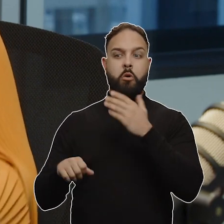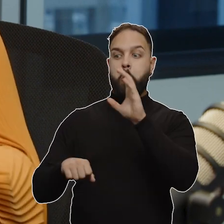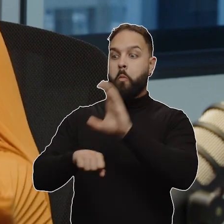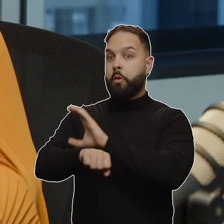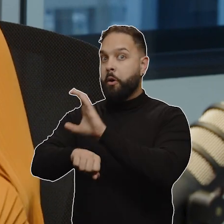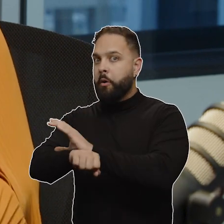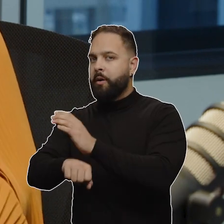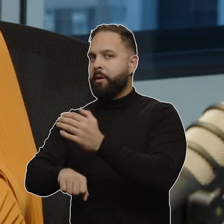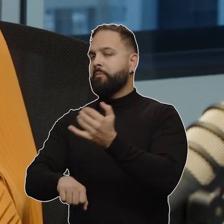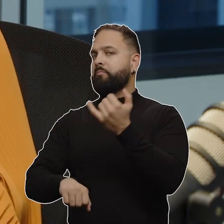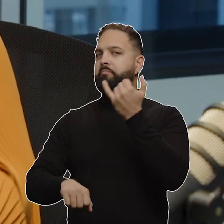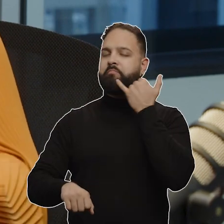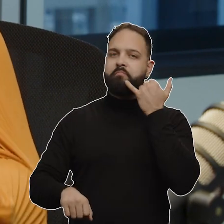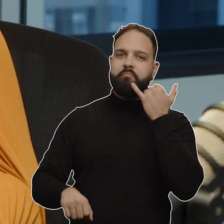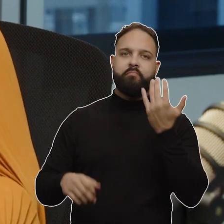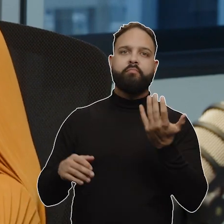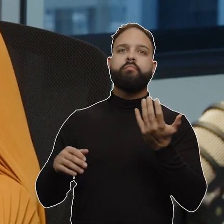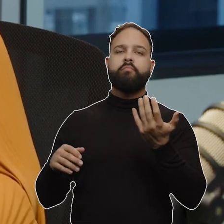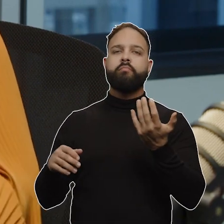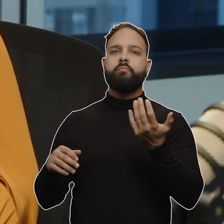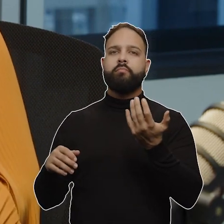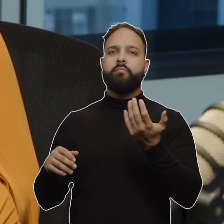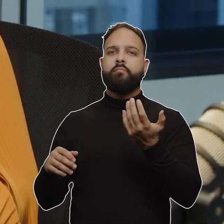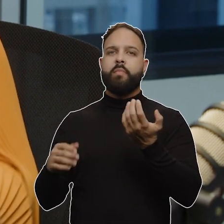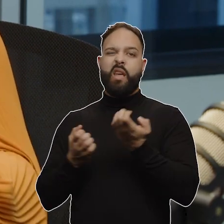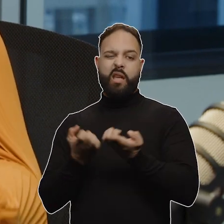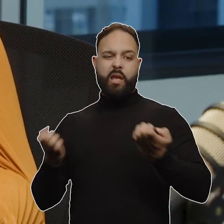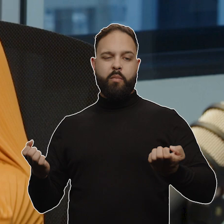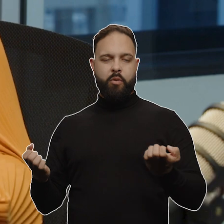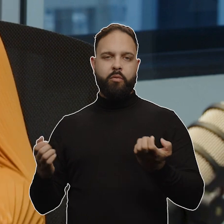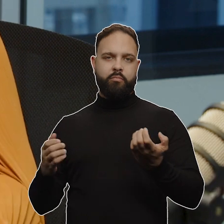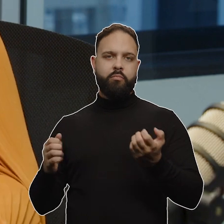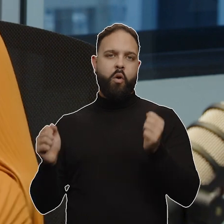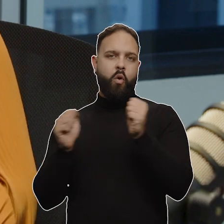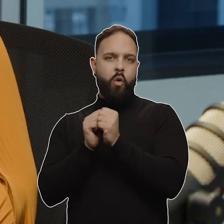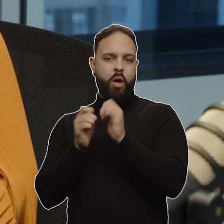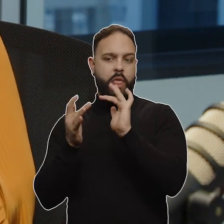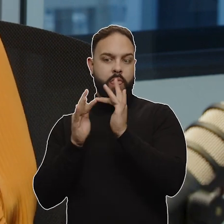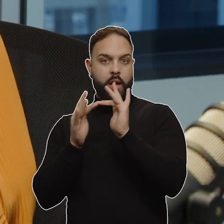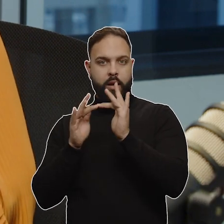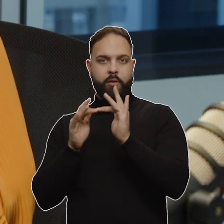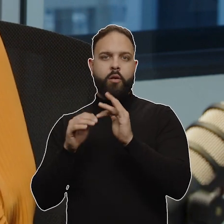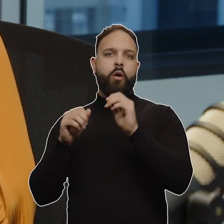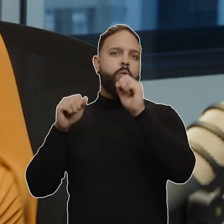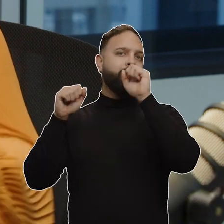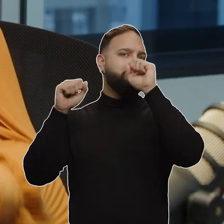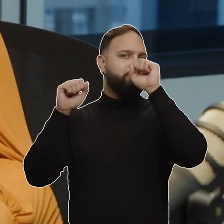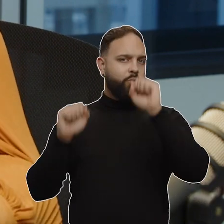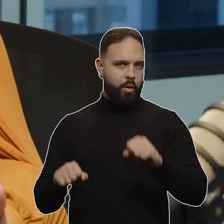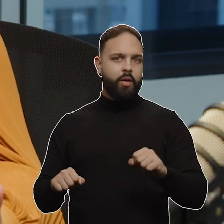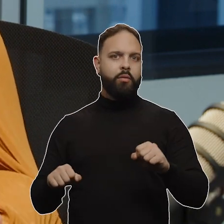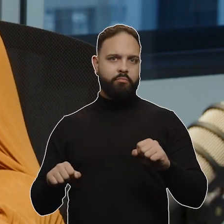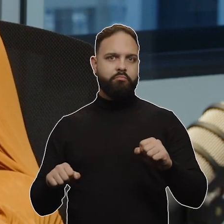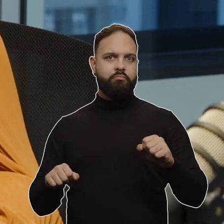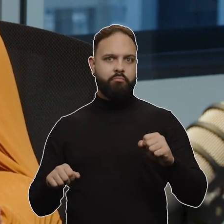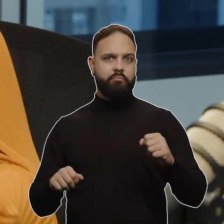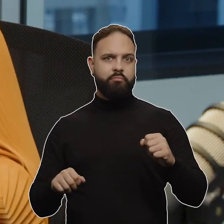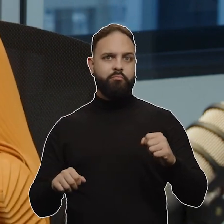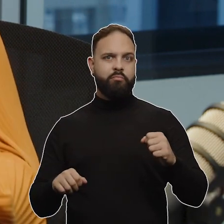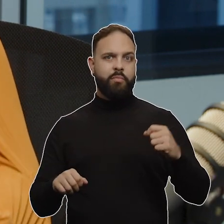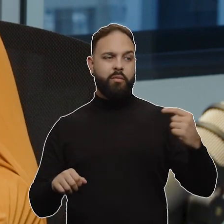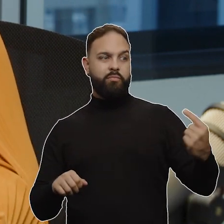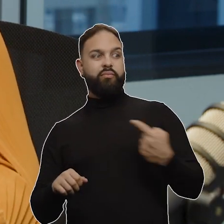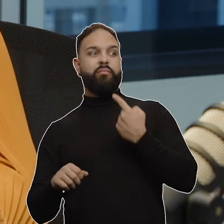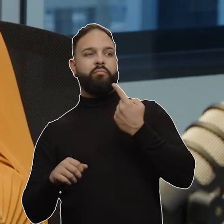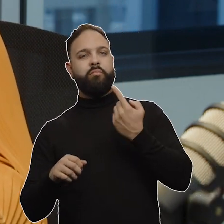con acceso a una computadora, celular, dispositivo electrónico con acceso a Internet pudiera estar expuesta o